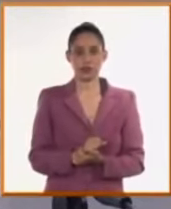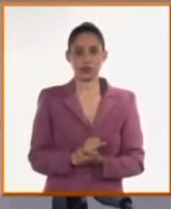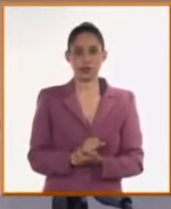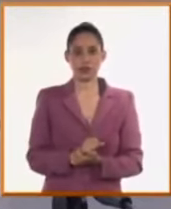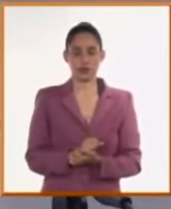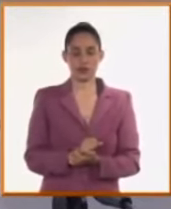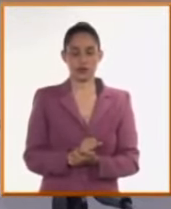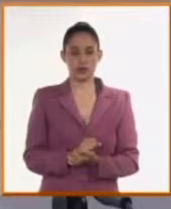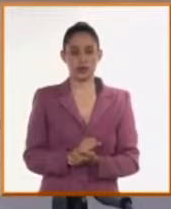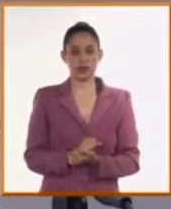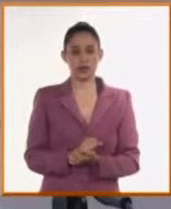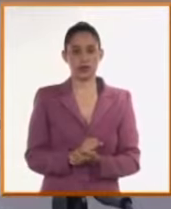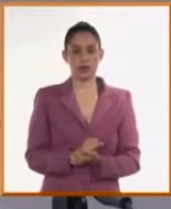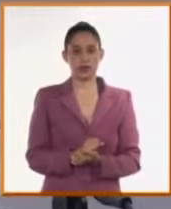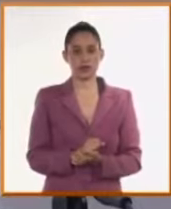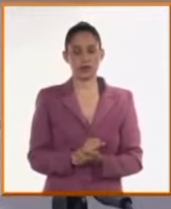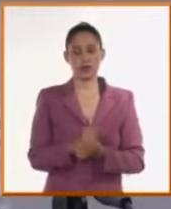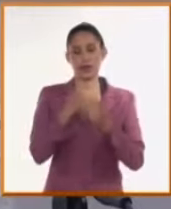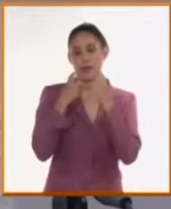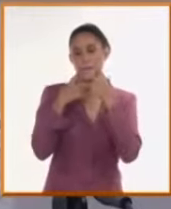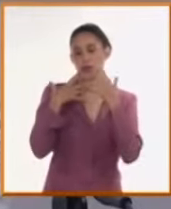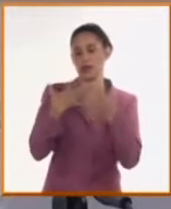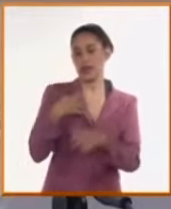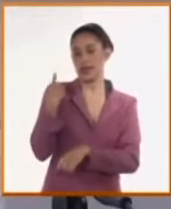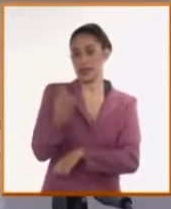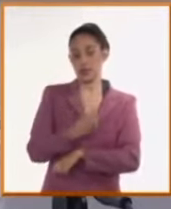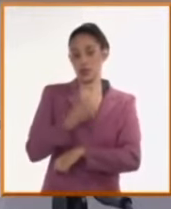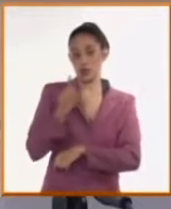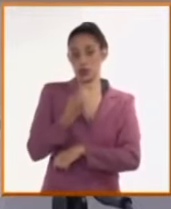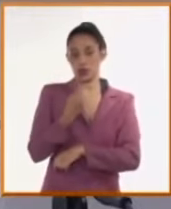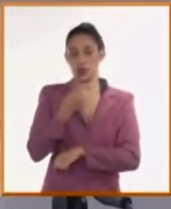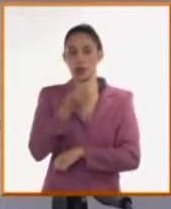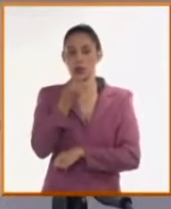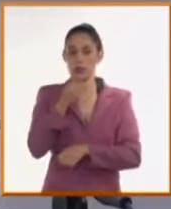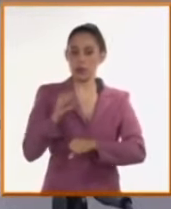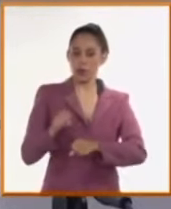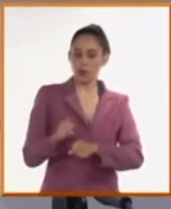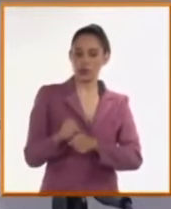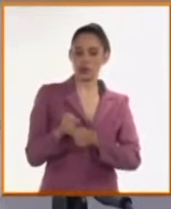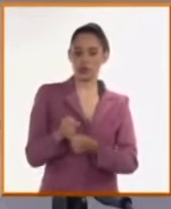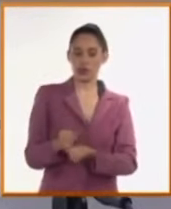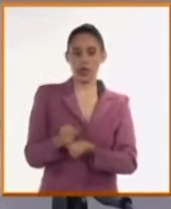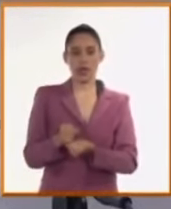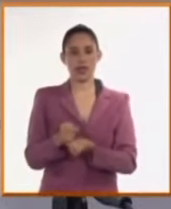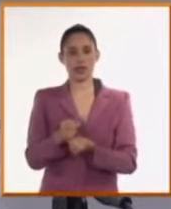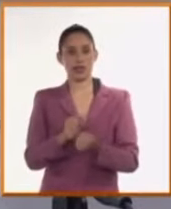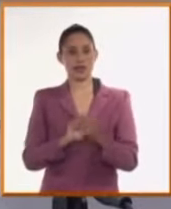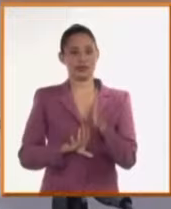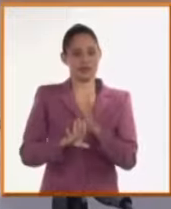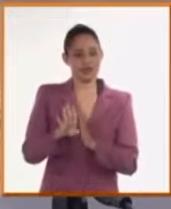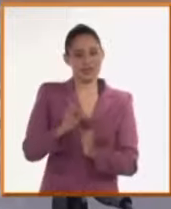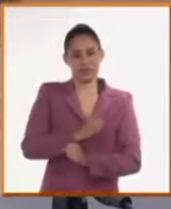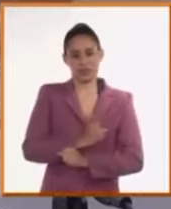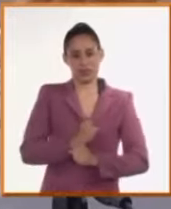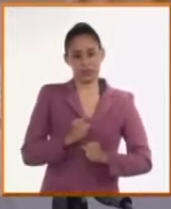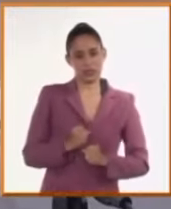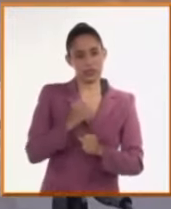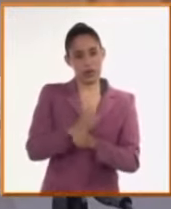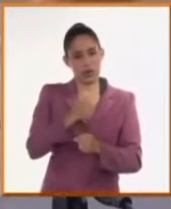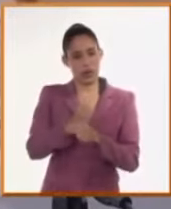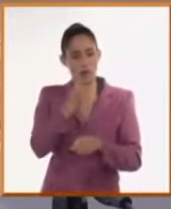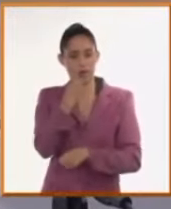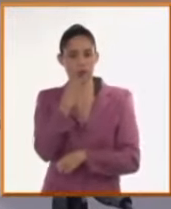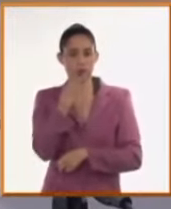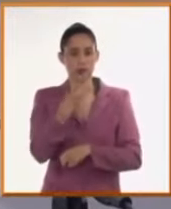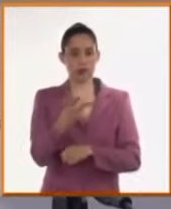por supuesto el que nosotros mantengamos una intensa gestión y una intensa atención